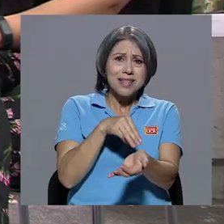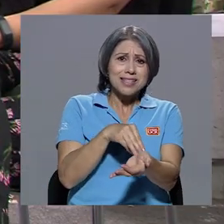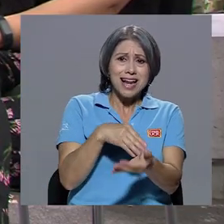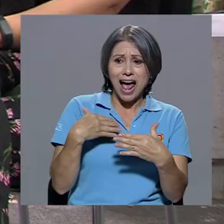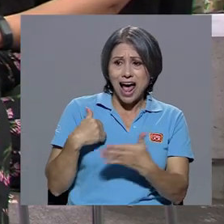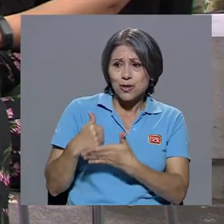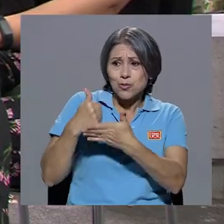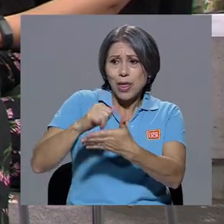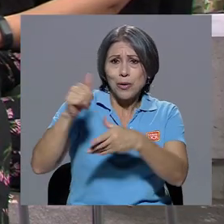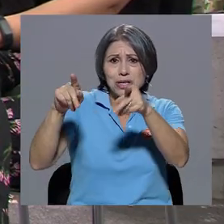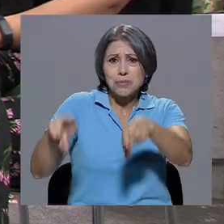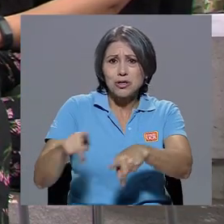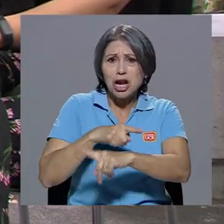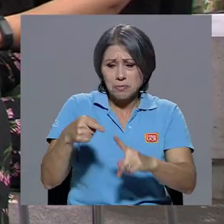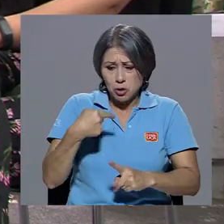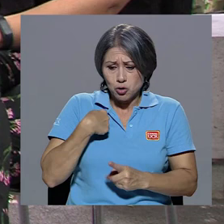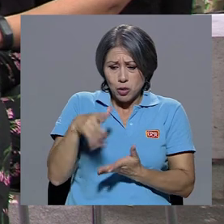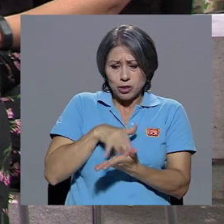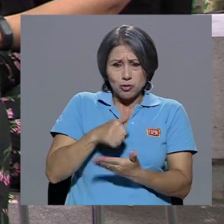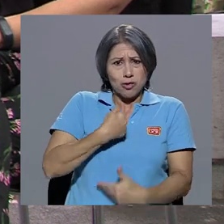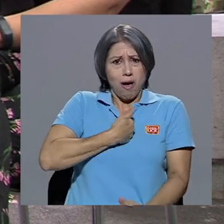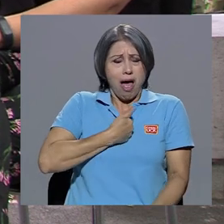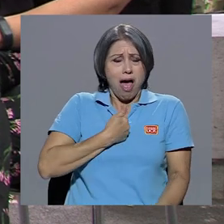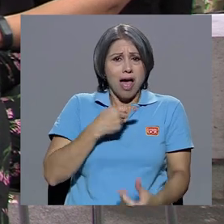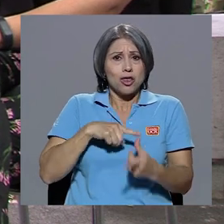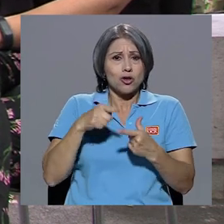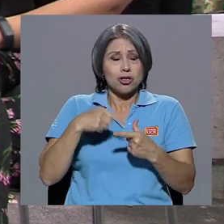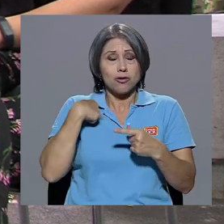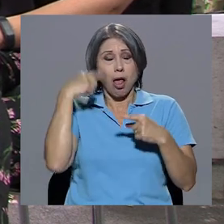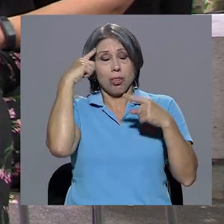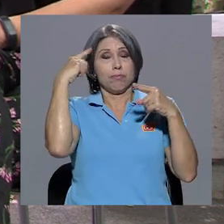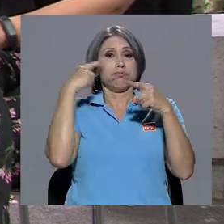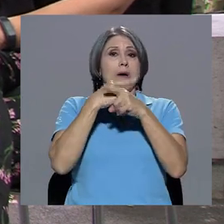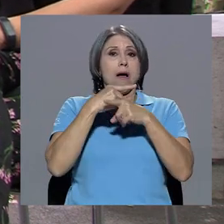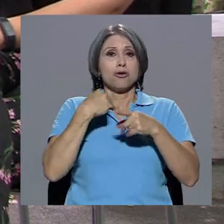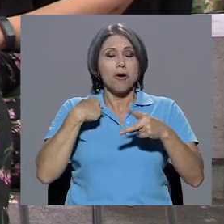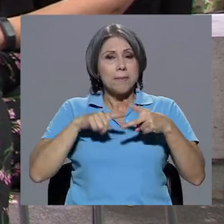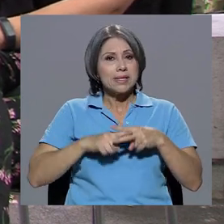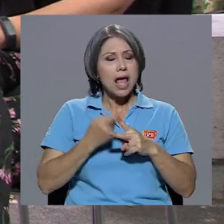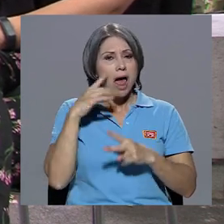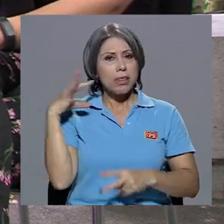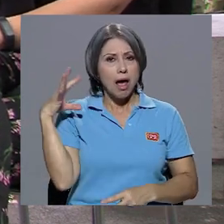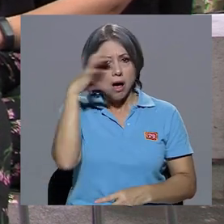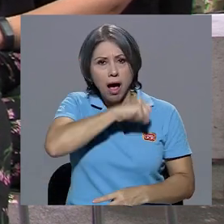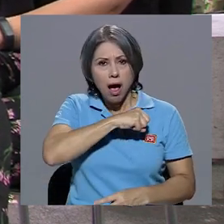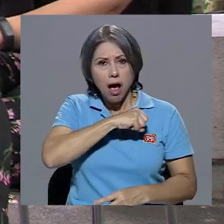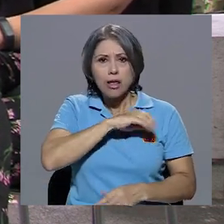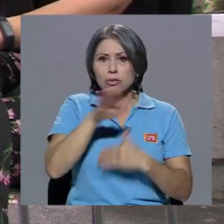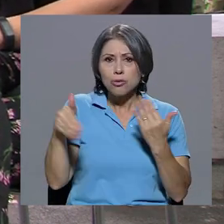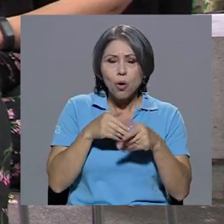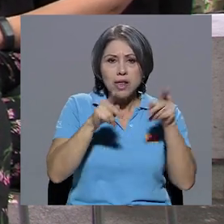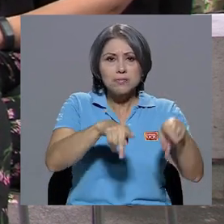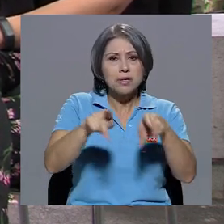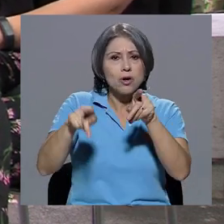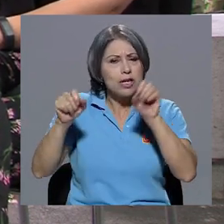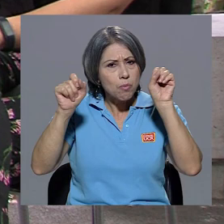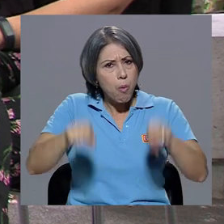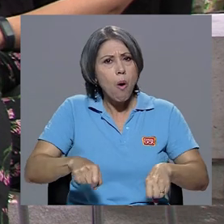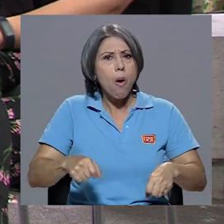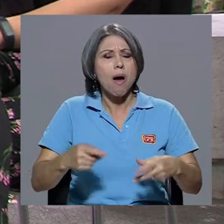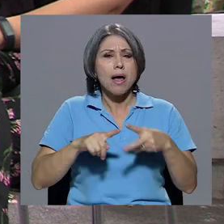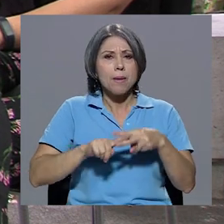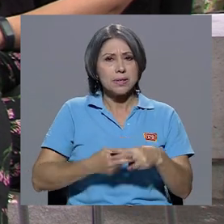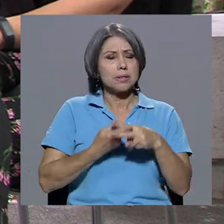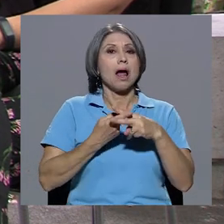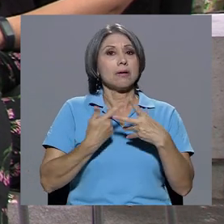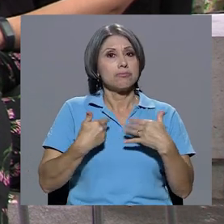y yo estoy destruyendo mi propia salud. O sea, fue como un punto de cortocircuito, incoherencia que me hizo hacer cambio. Entonces creo que todos tenemos esa posibilidad en la vida para